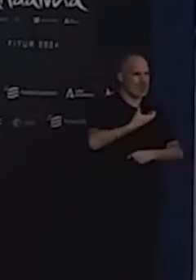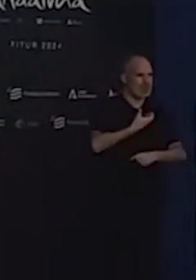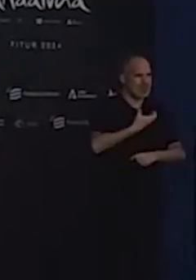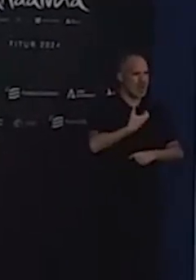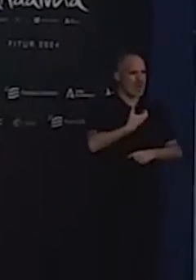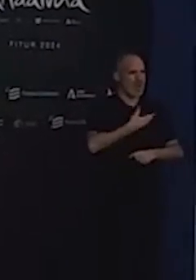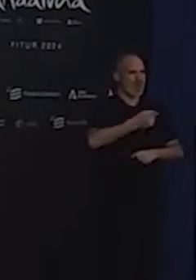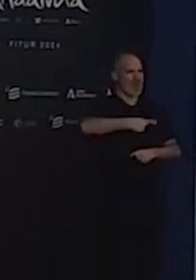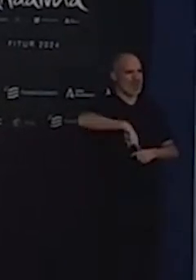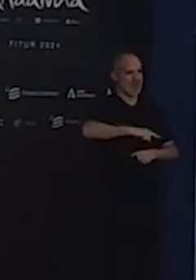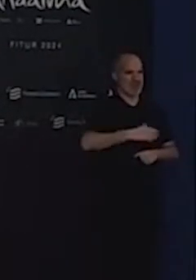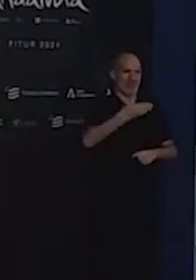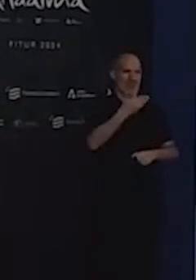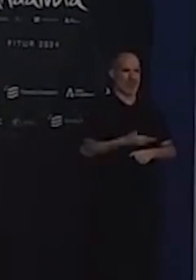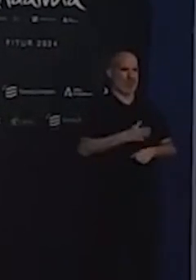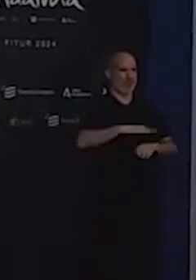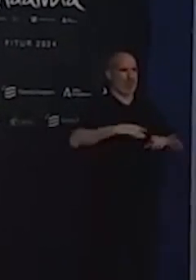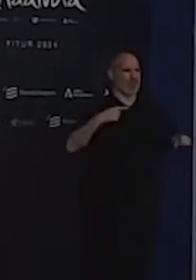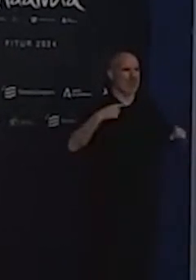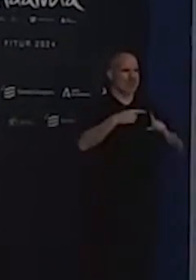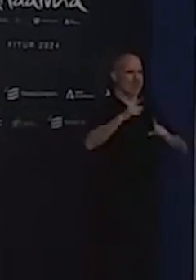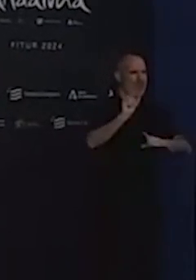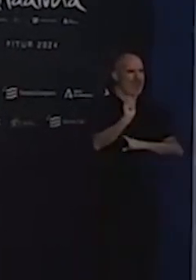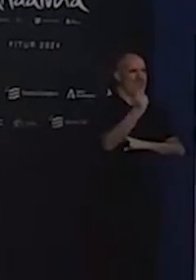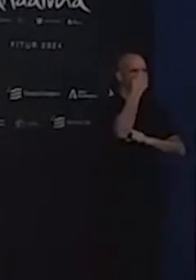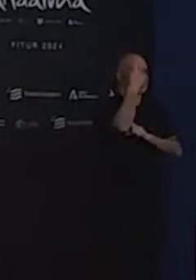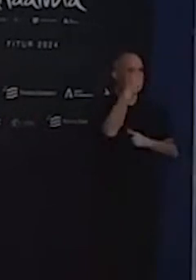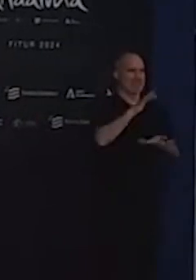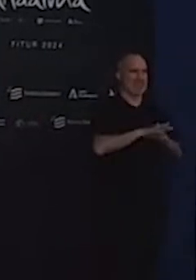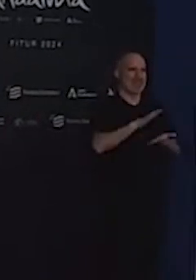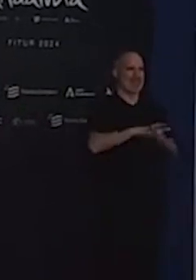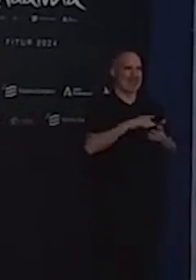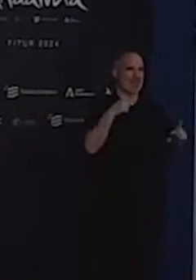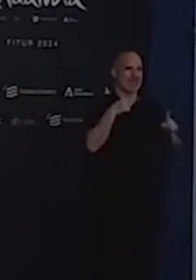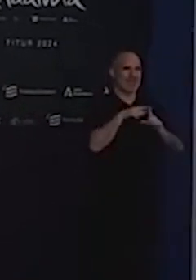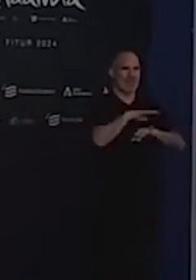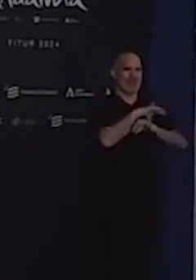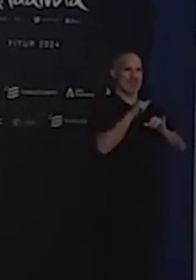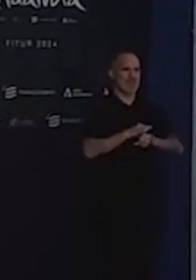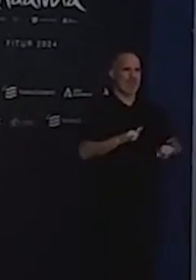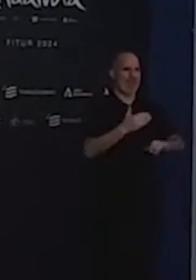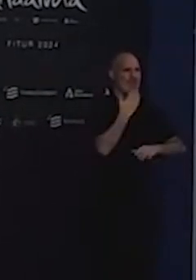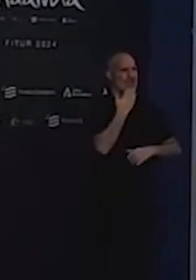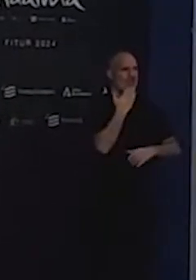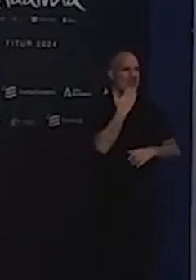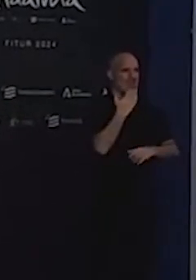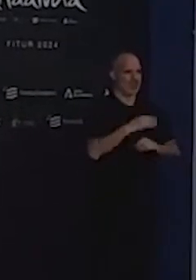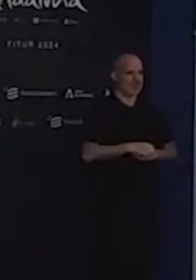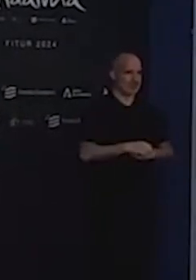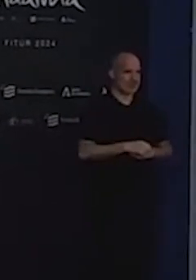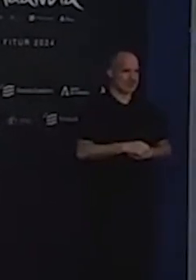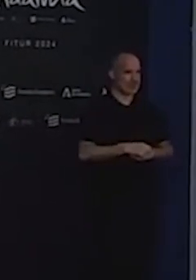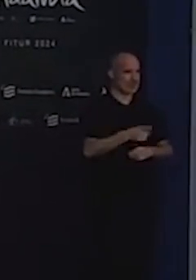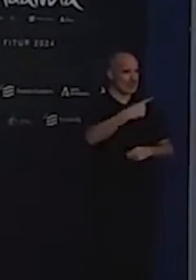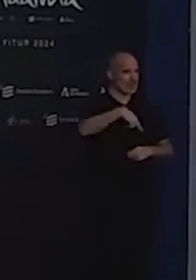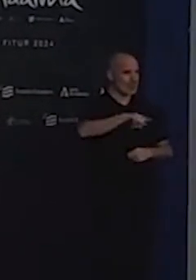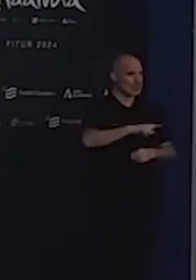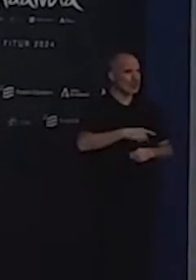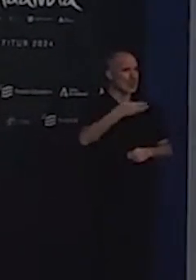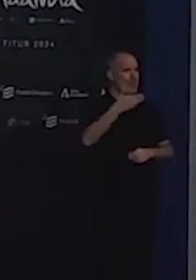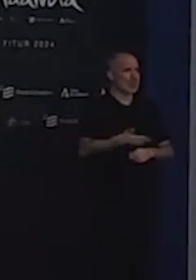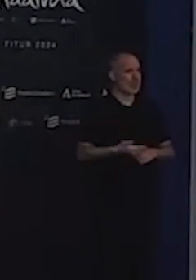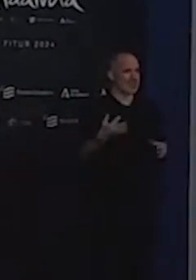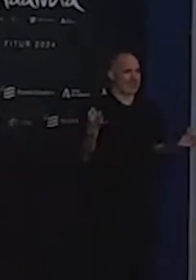municipales que son vitales para el éxito tranquilo y pacífico de nuestro ocio. No menos importante y